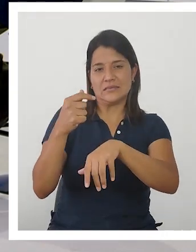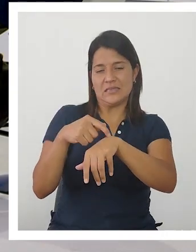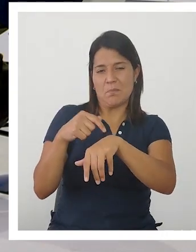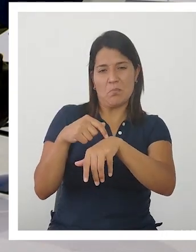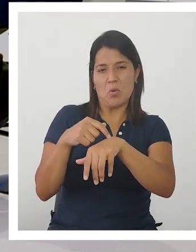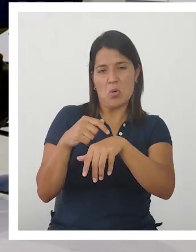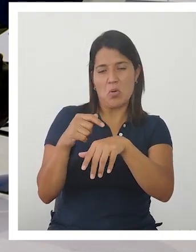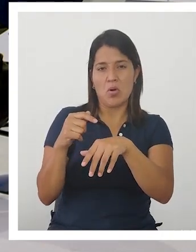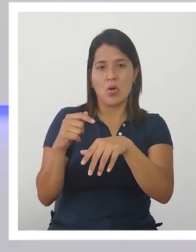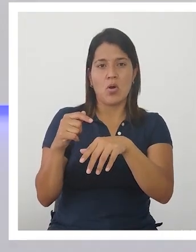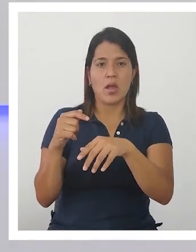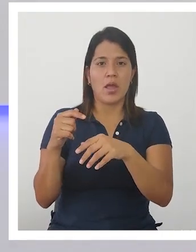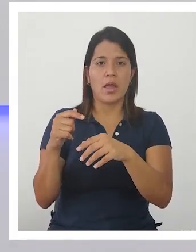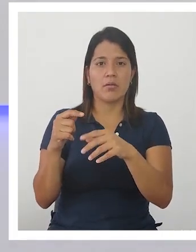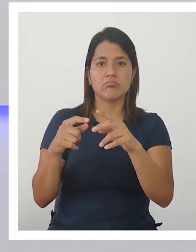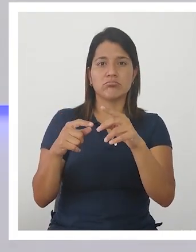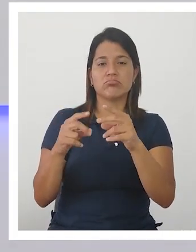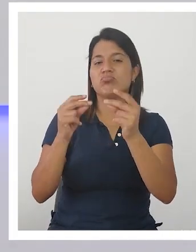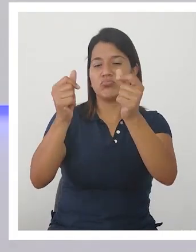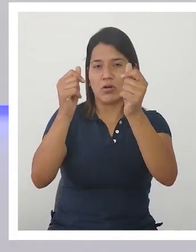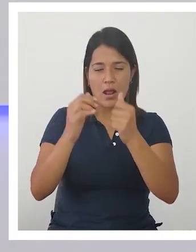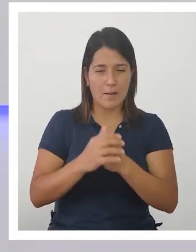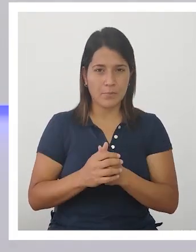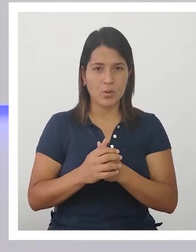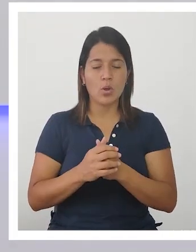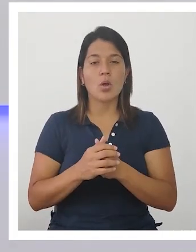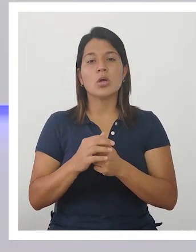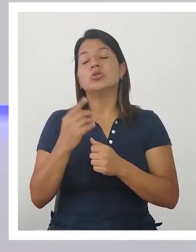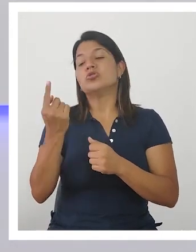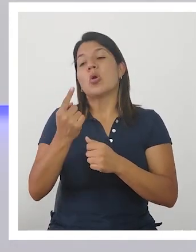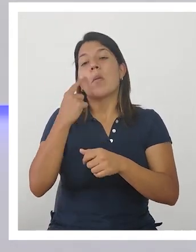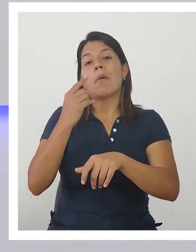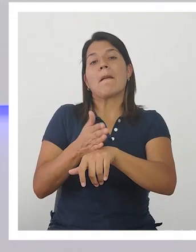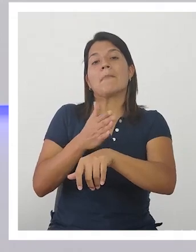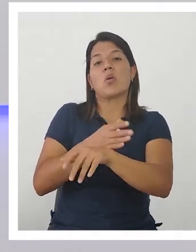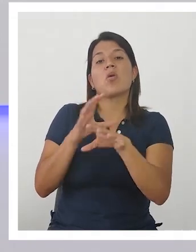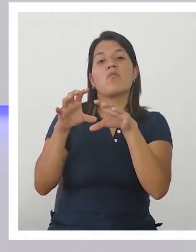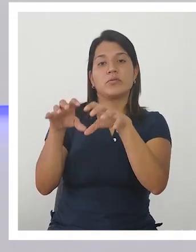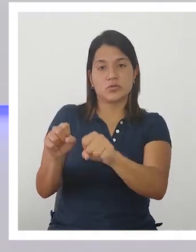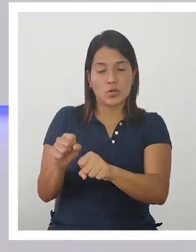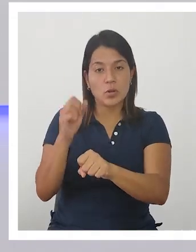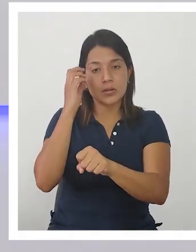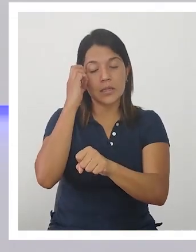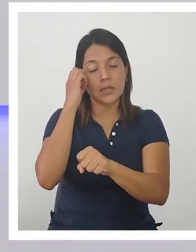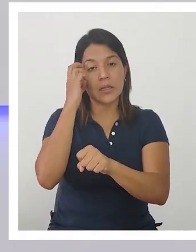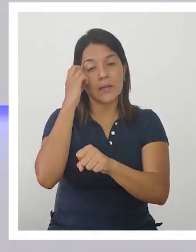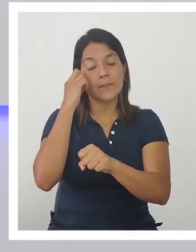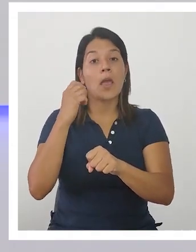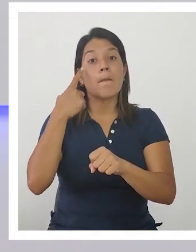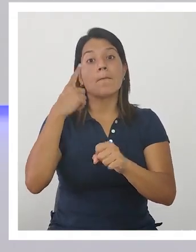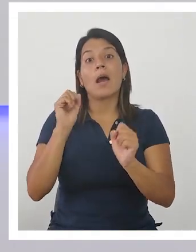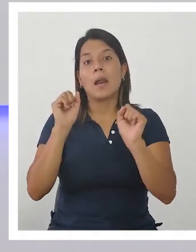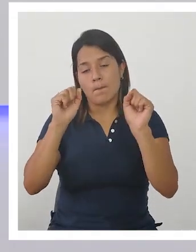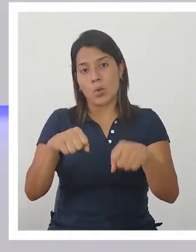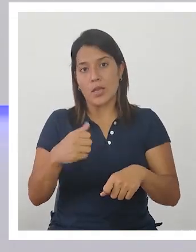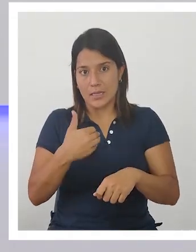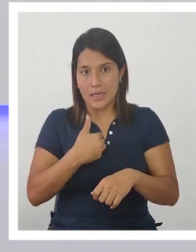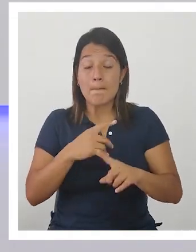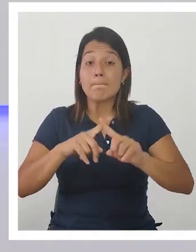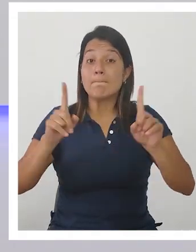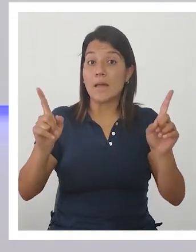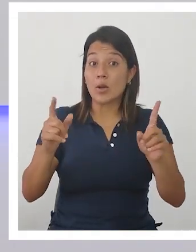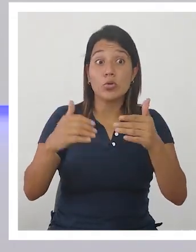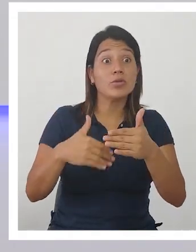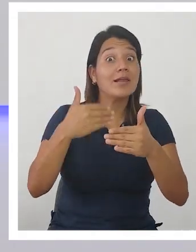más que es por un tiempo determinado. Las operadoras de pensiones también salieron a comprar dólares para tener ahí, pero después de esos días